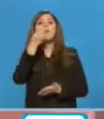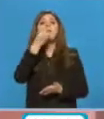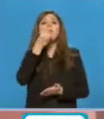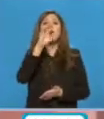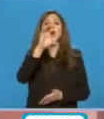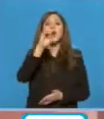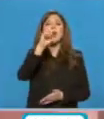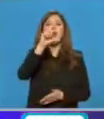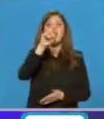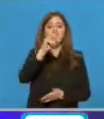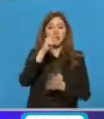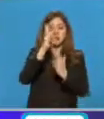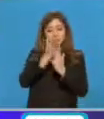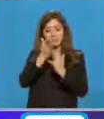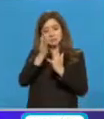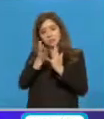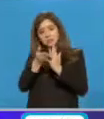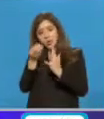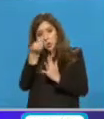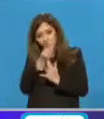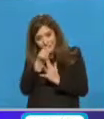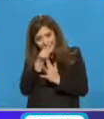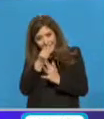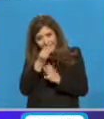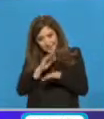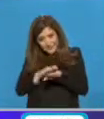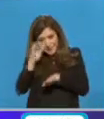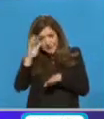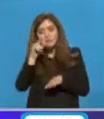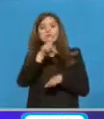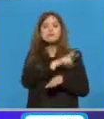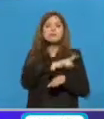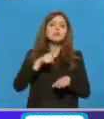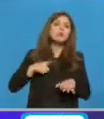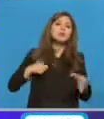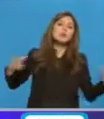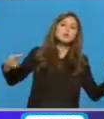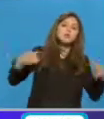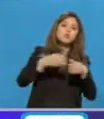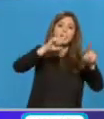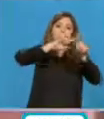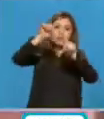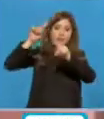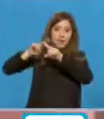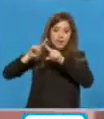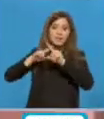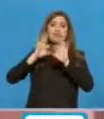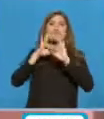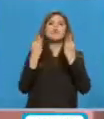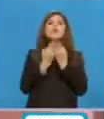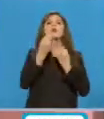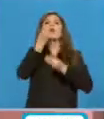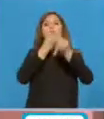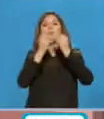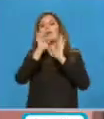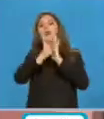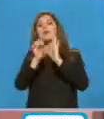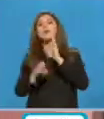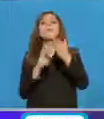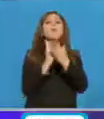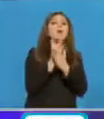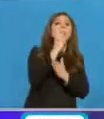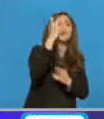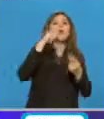lo que tienen que hacer es incluir en todos ellos todos los tipos de grupos o tipos de alimentos, ¿no? Verduras,